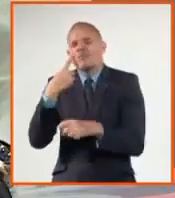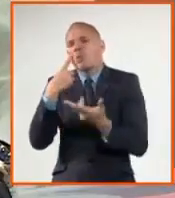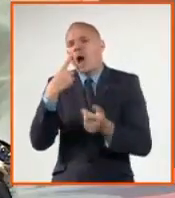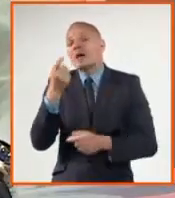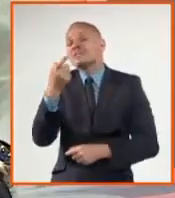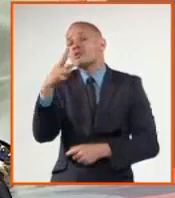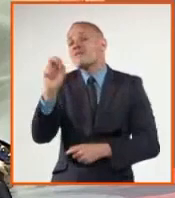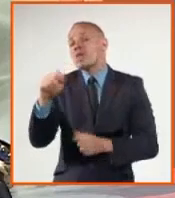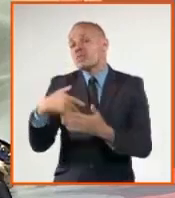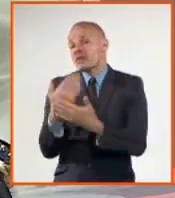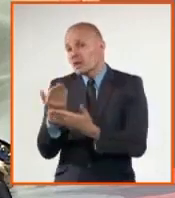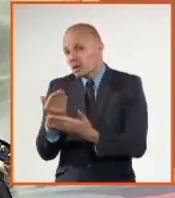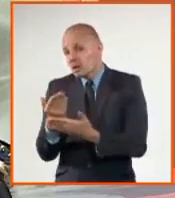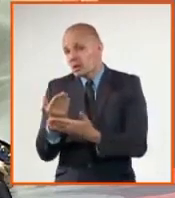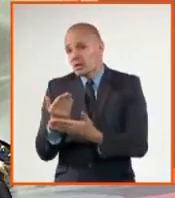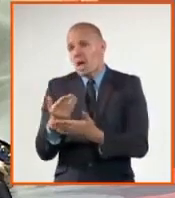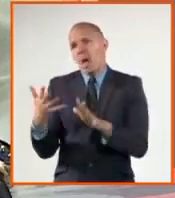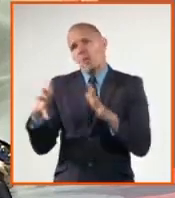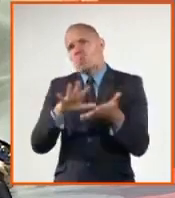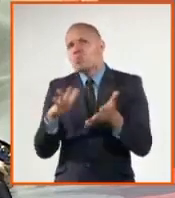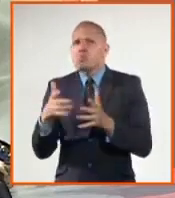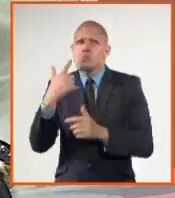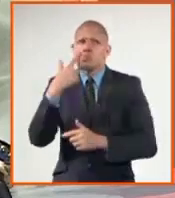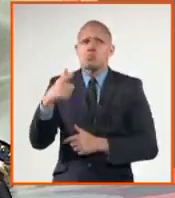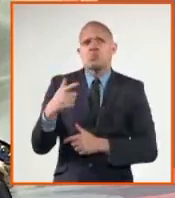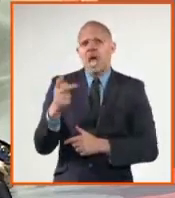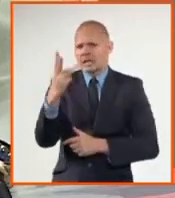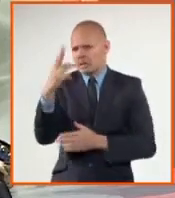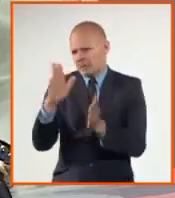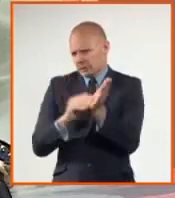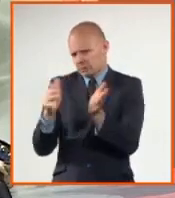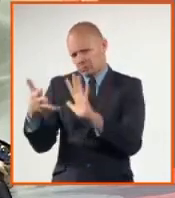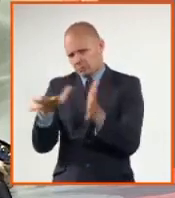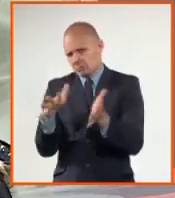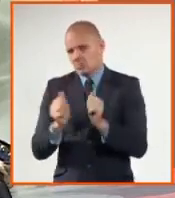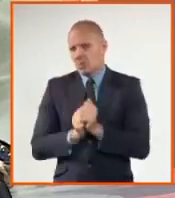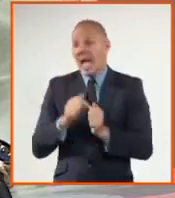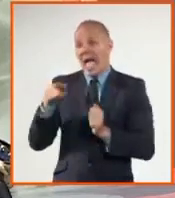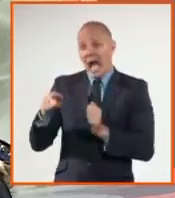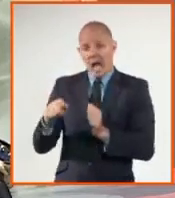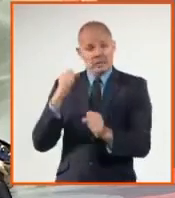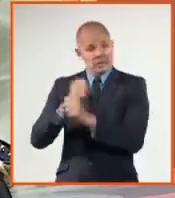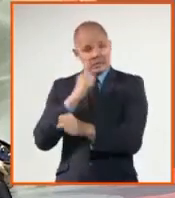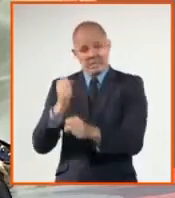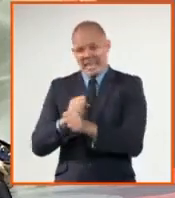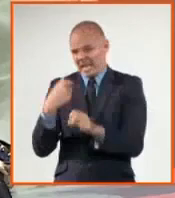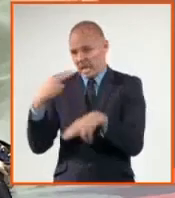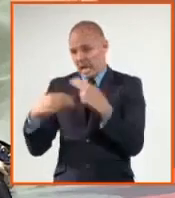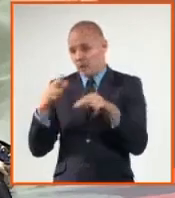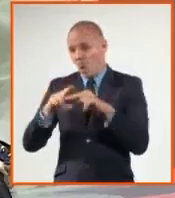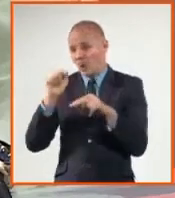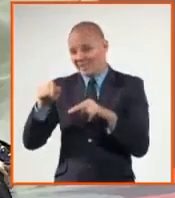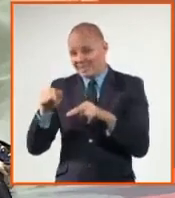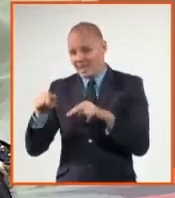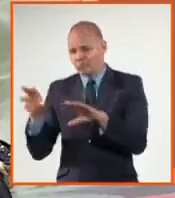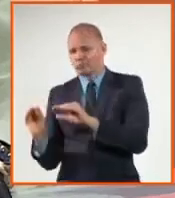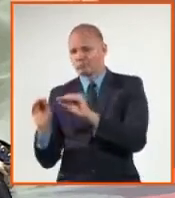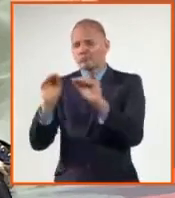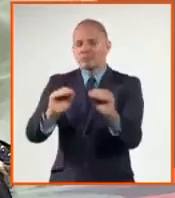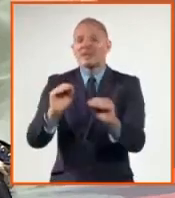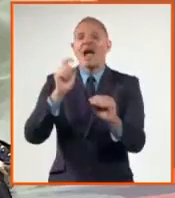aquí a la base central de reparaciones se reparó se hizo un trabajo muy meticuloso las 24 horas del día